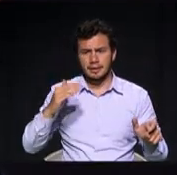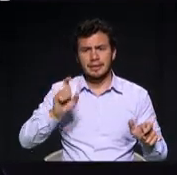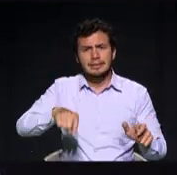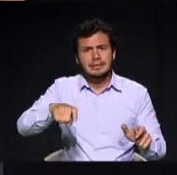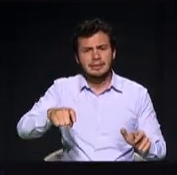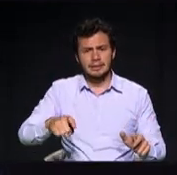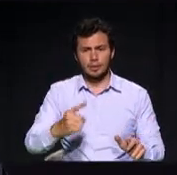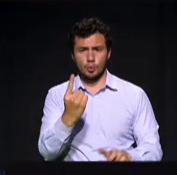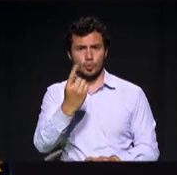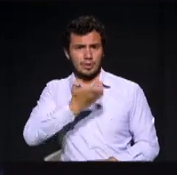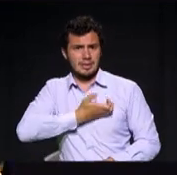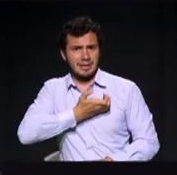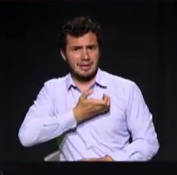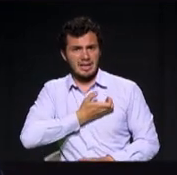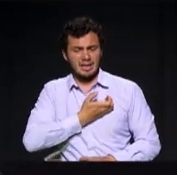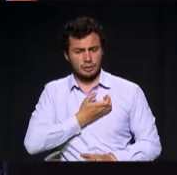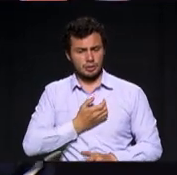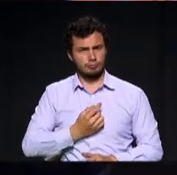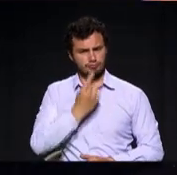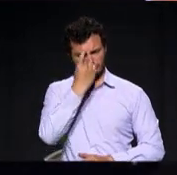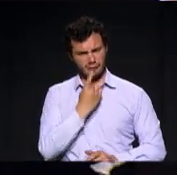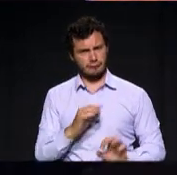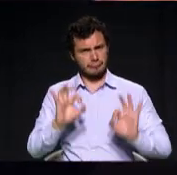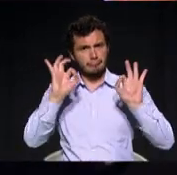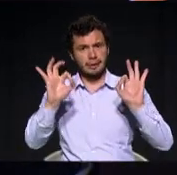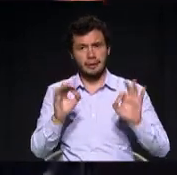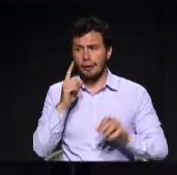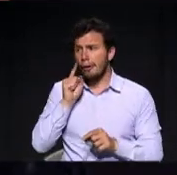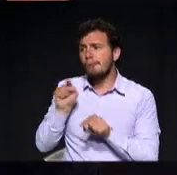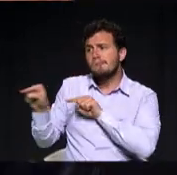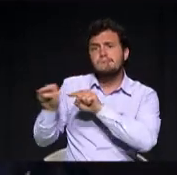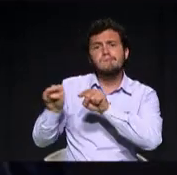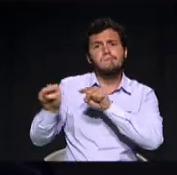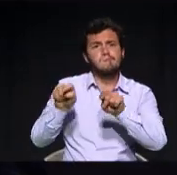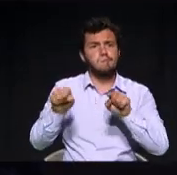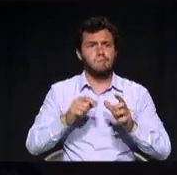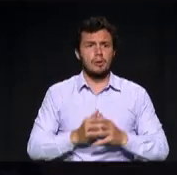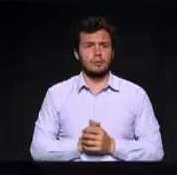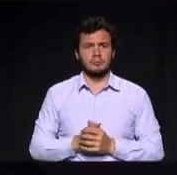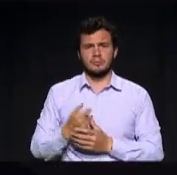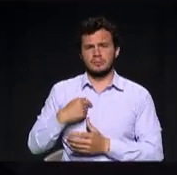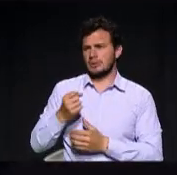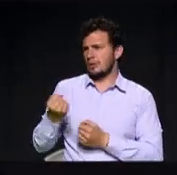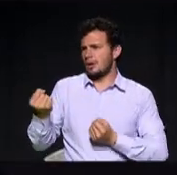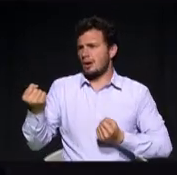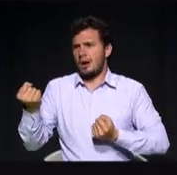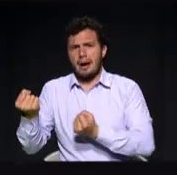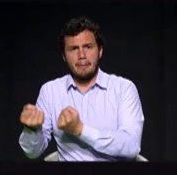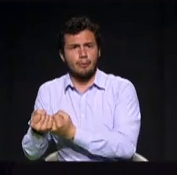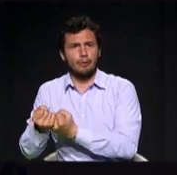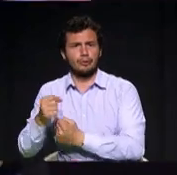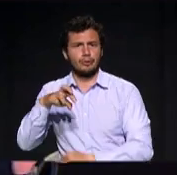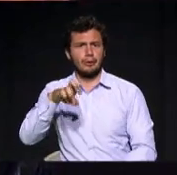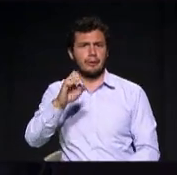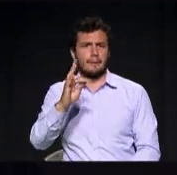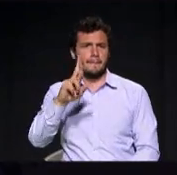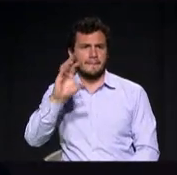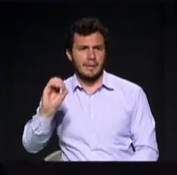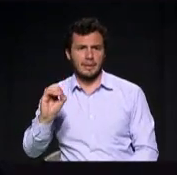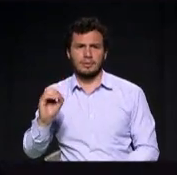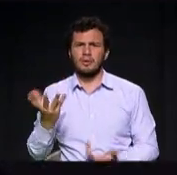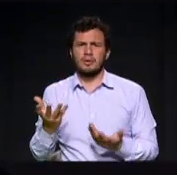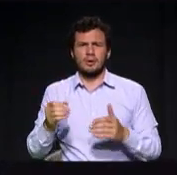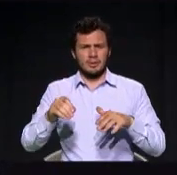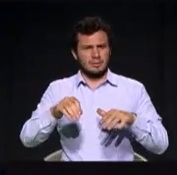no este cuento es el show que están haciendo mira bien anda el candidato a la izquierda el que apoyó a petro a mí el interés que se llama y el muchacho dice que el bayern es software